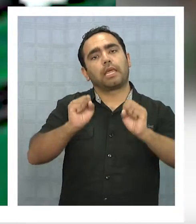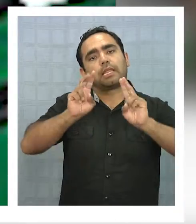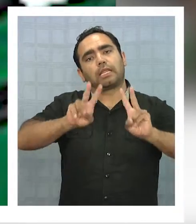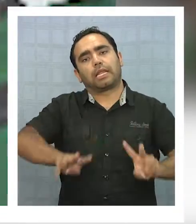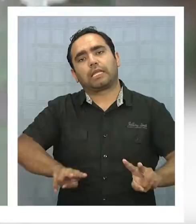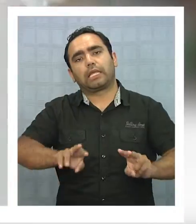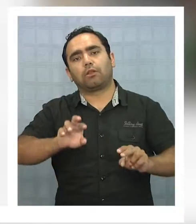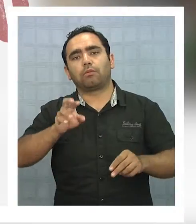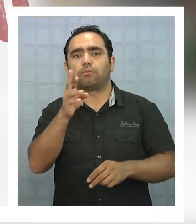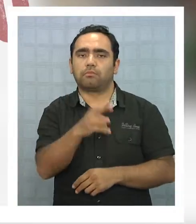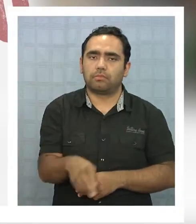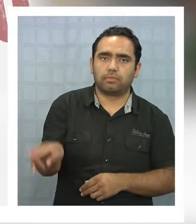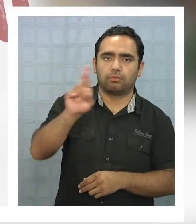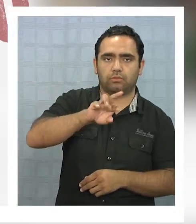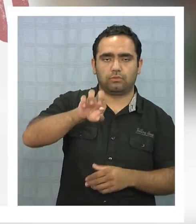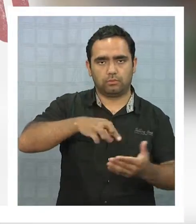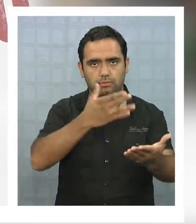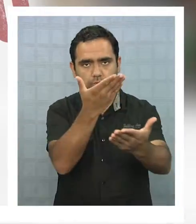la reelección.